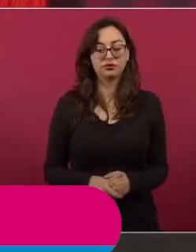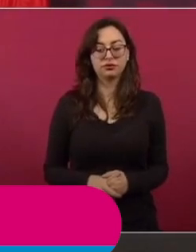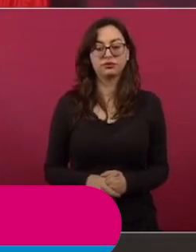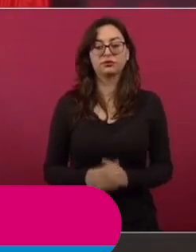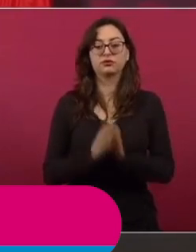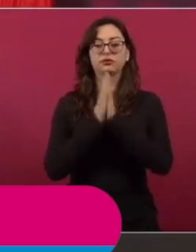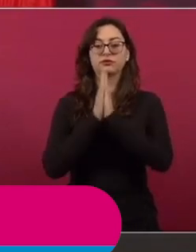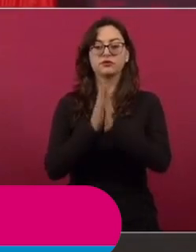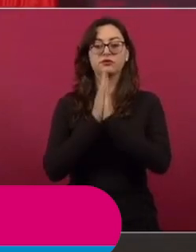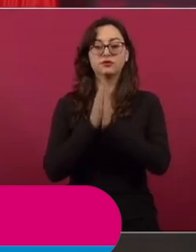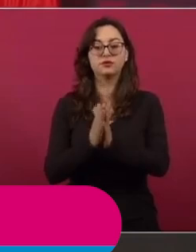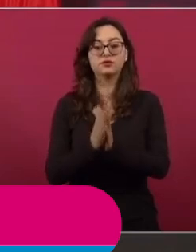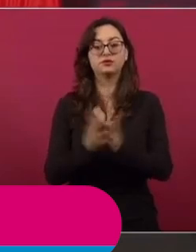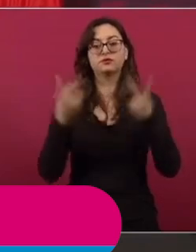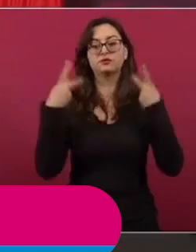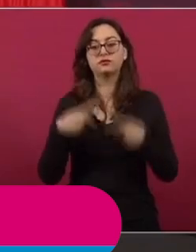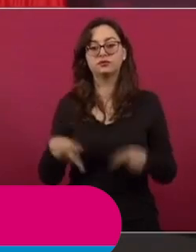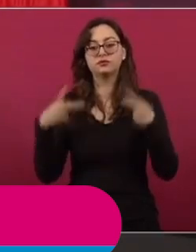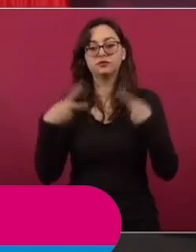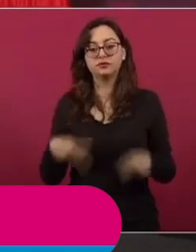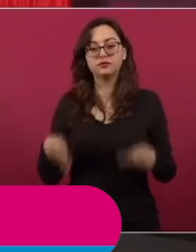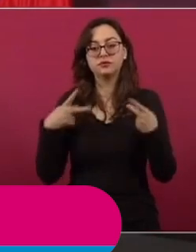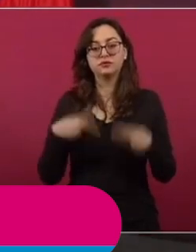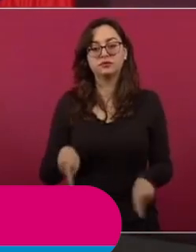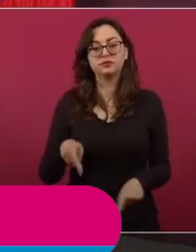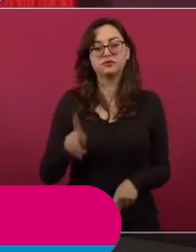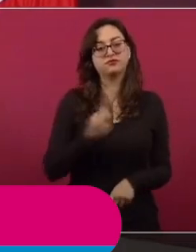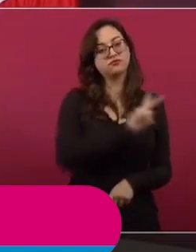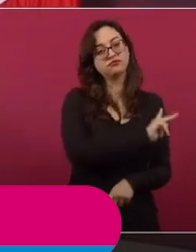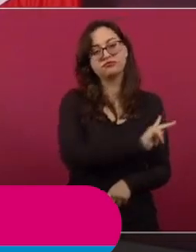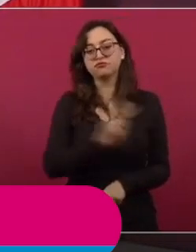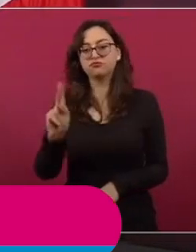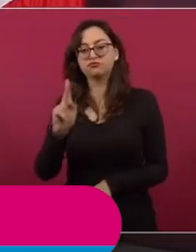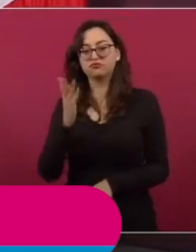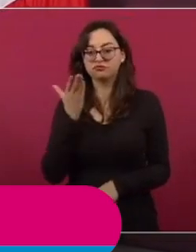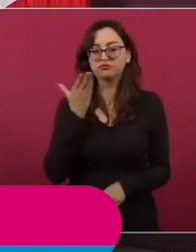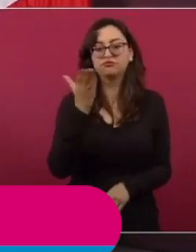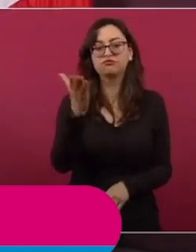les pido a todos que participen